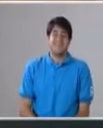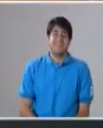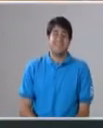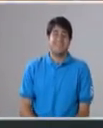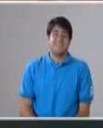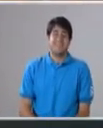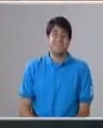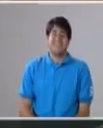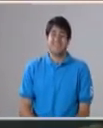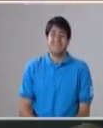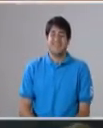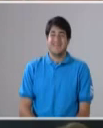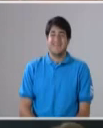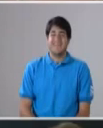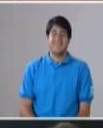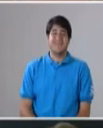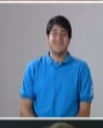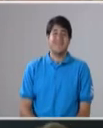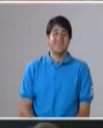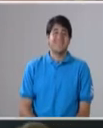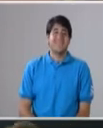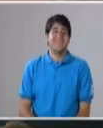Pero estoy hablando,